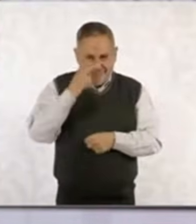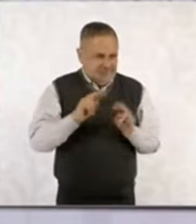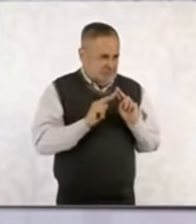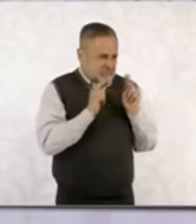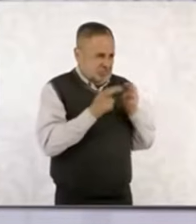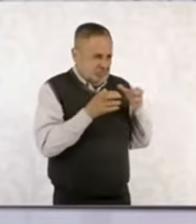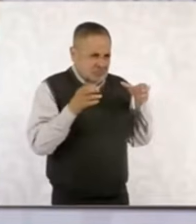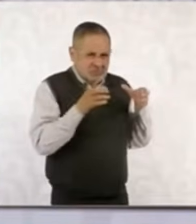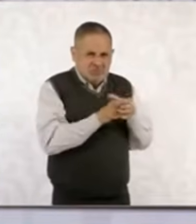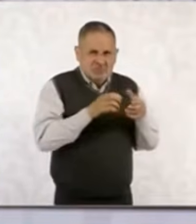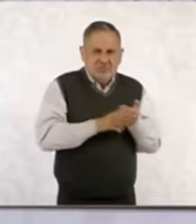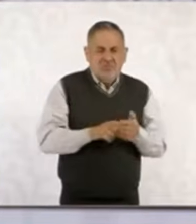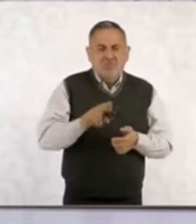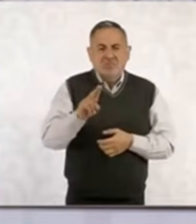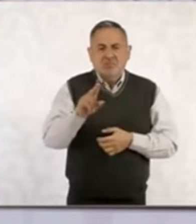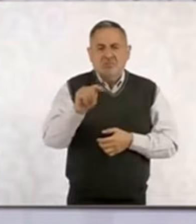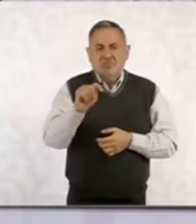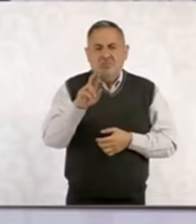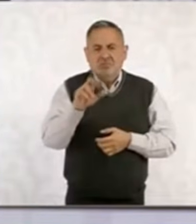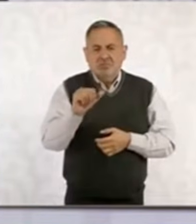ultraderecha en la Ciudad de México,